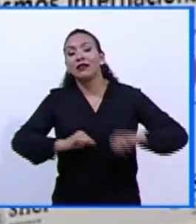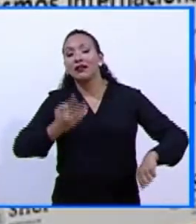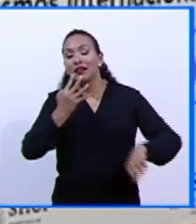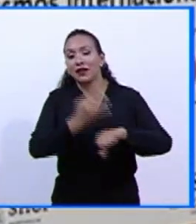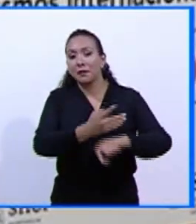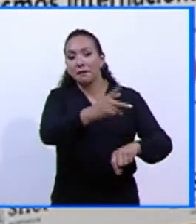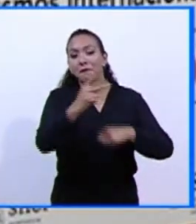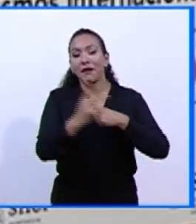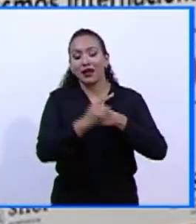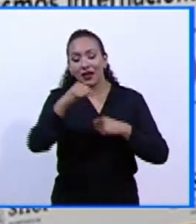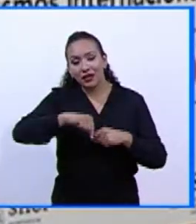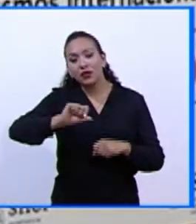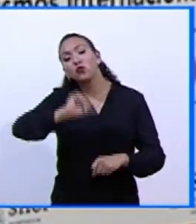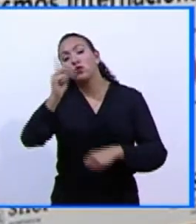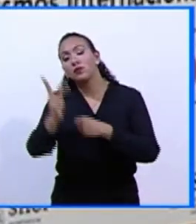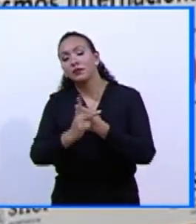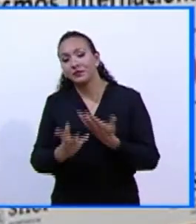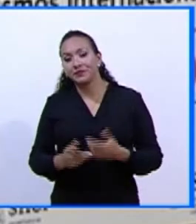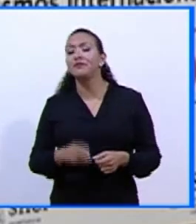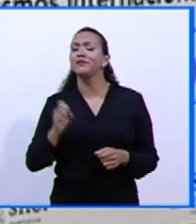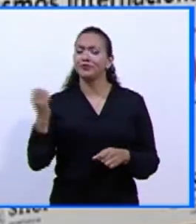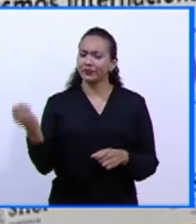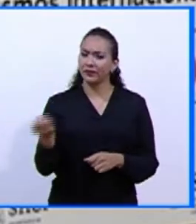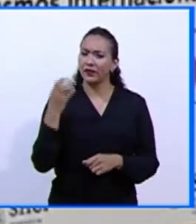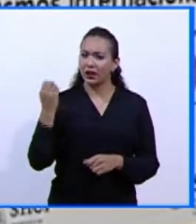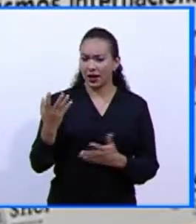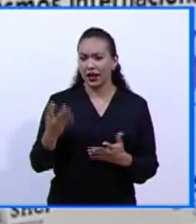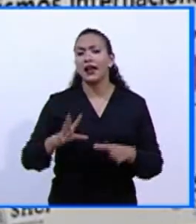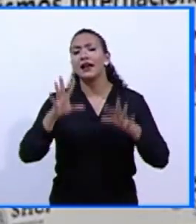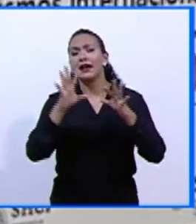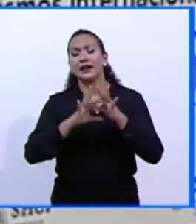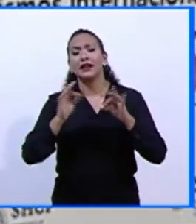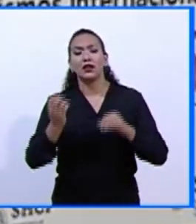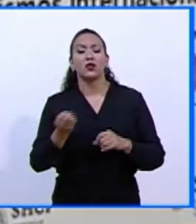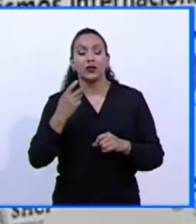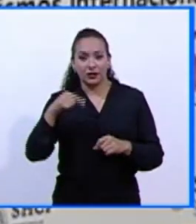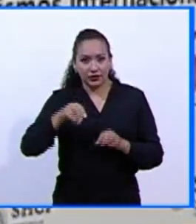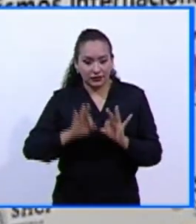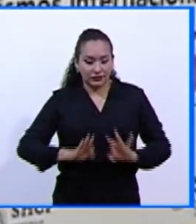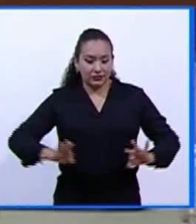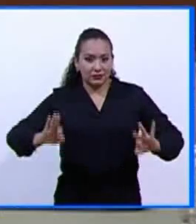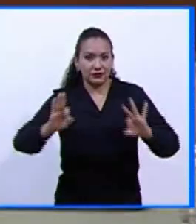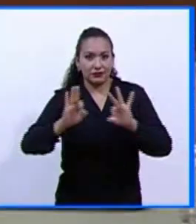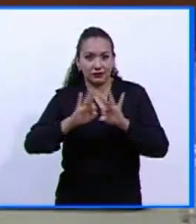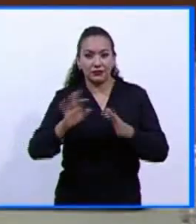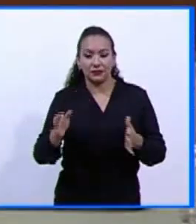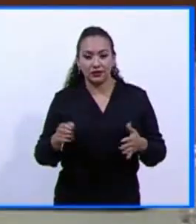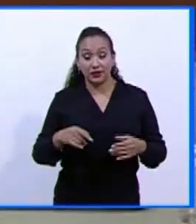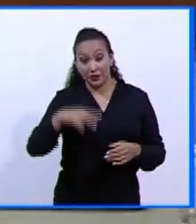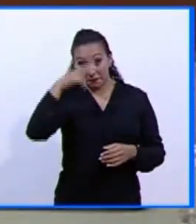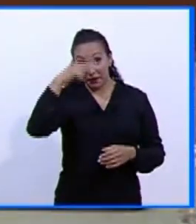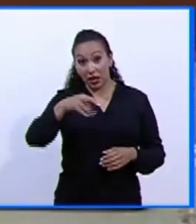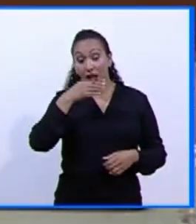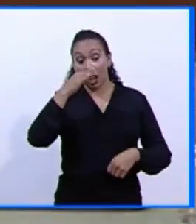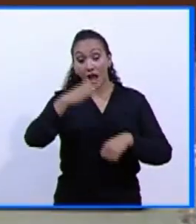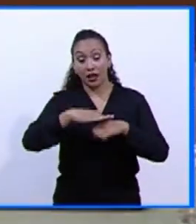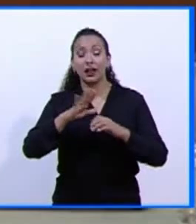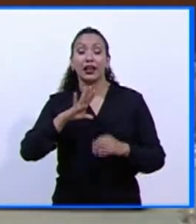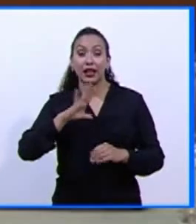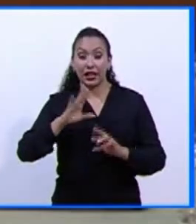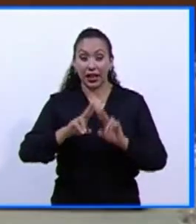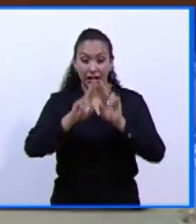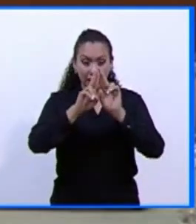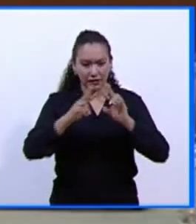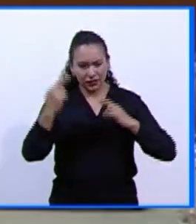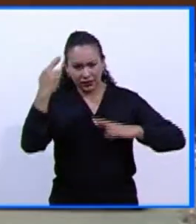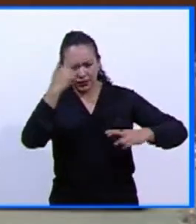año se llevará a cabo la 11ª Conferencia de Estados parte de la conferencia de esta convención. México ratificó la Convención de Naciones